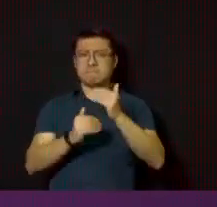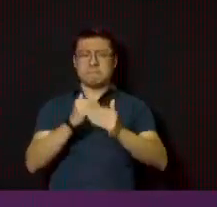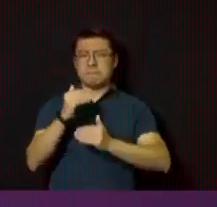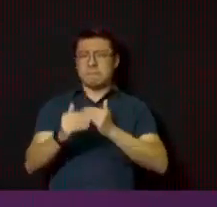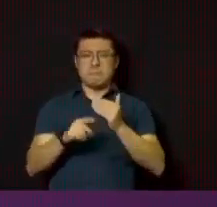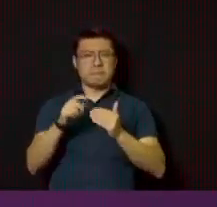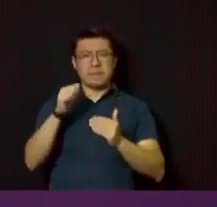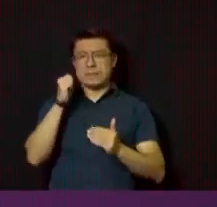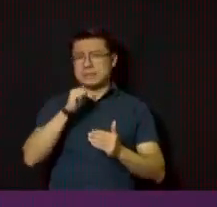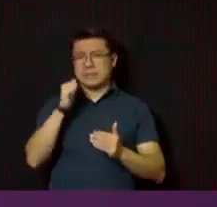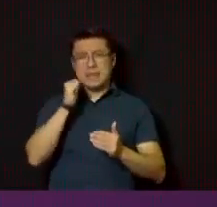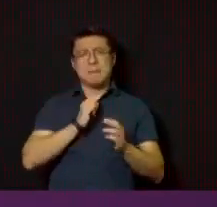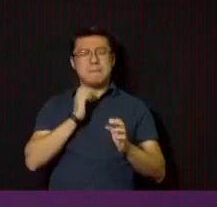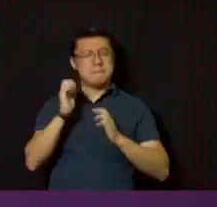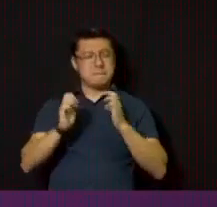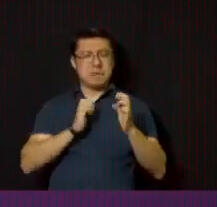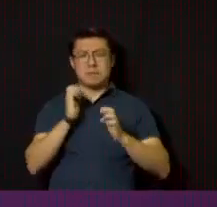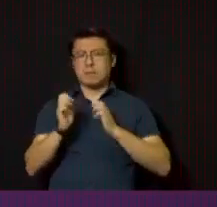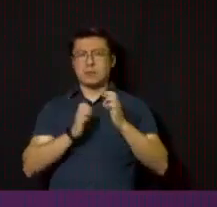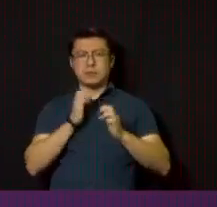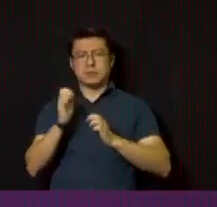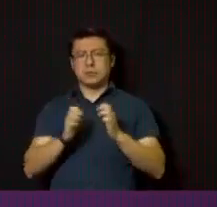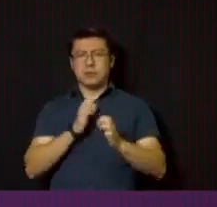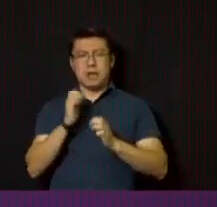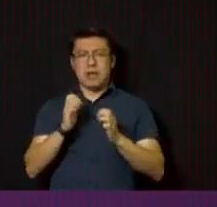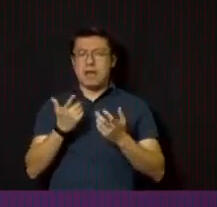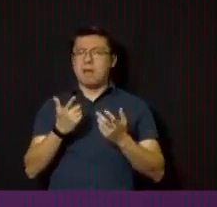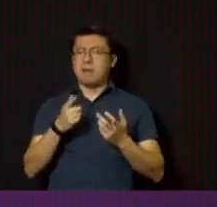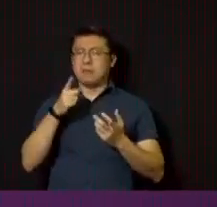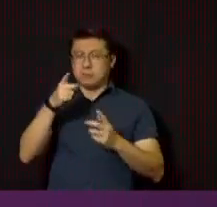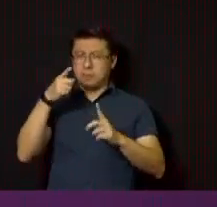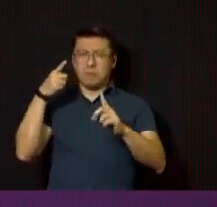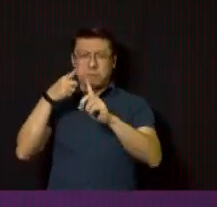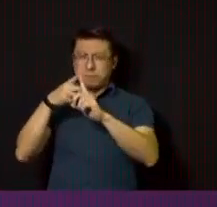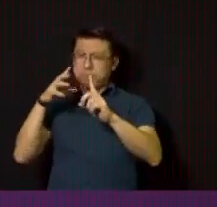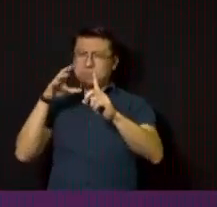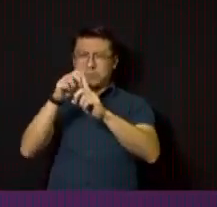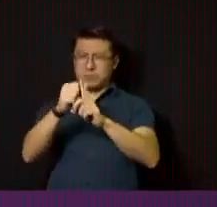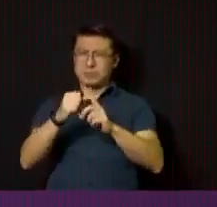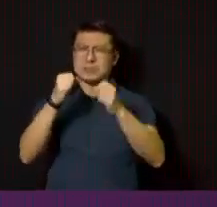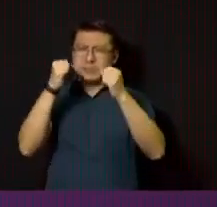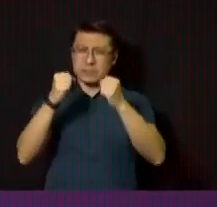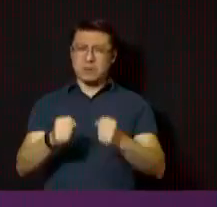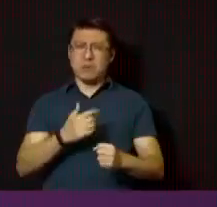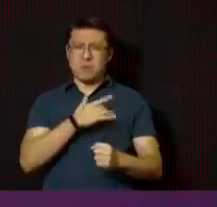siempre emocionado, siempre con la convicción de lo que quieres lograr. Y ahora que